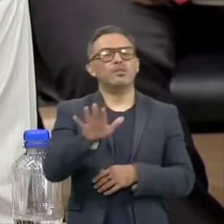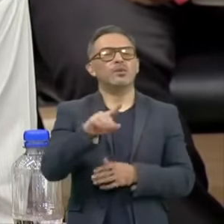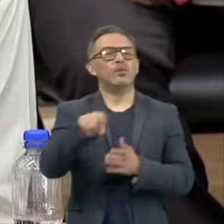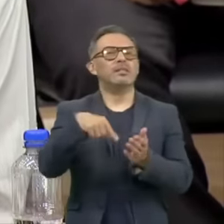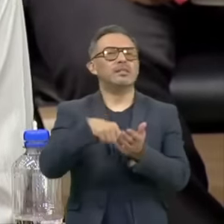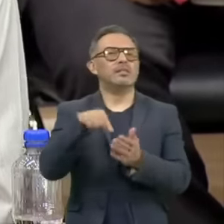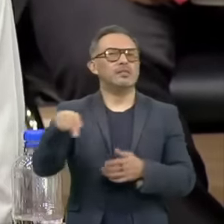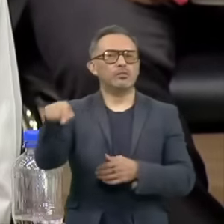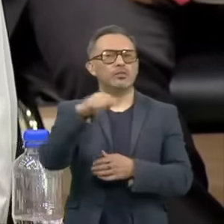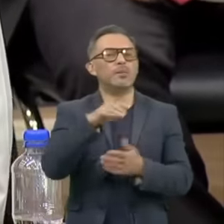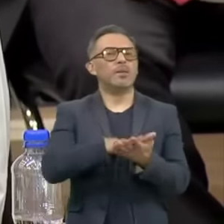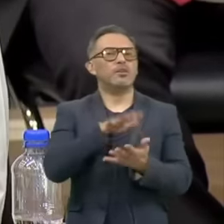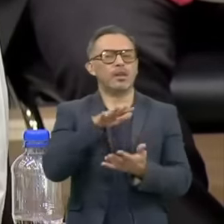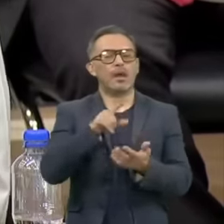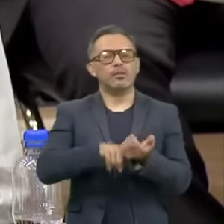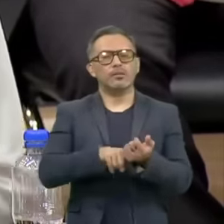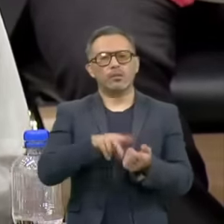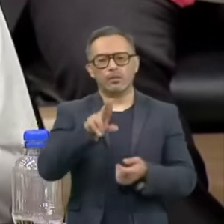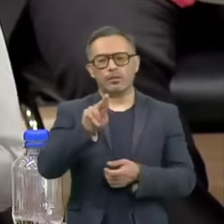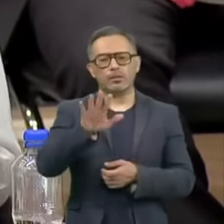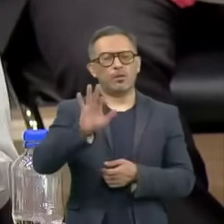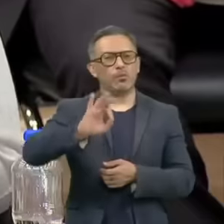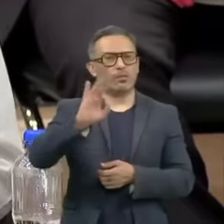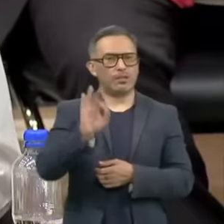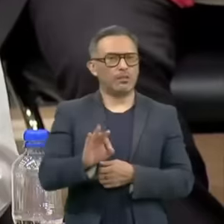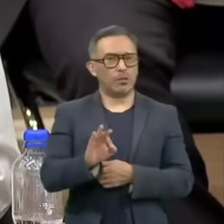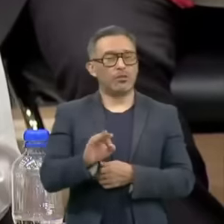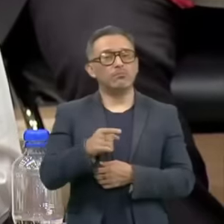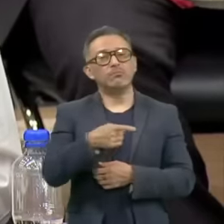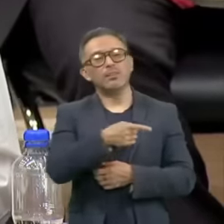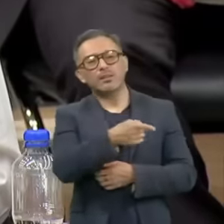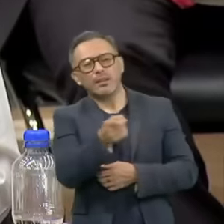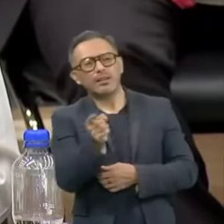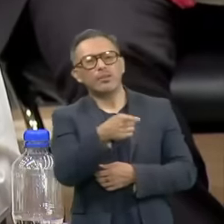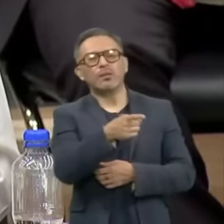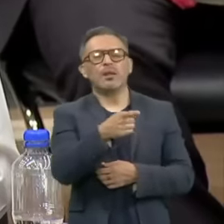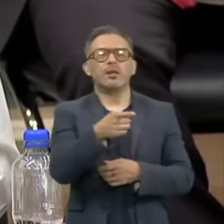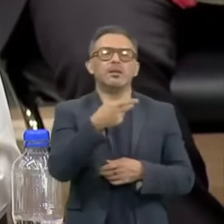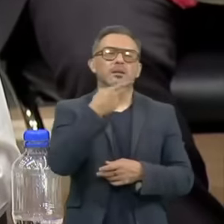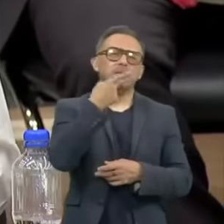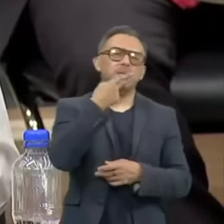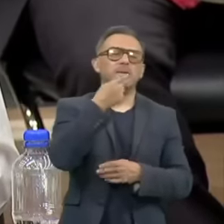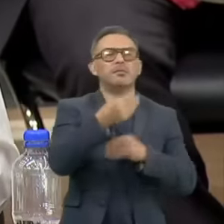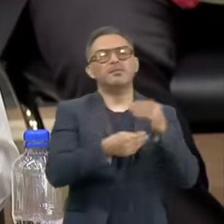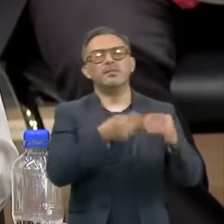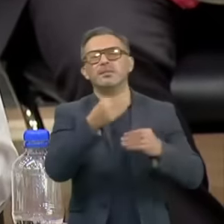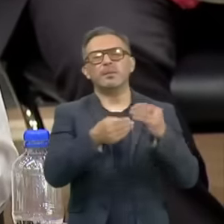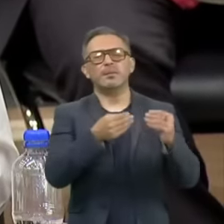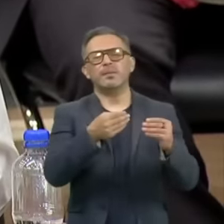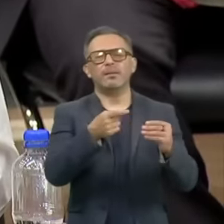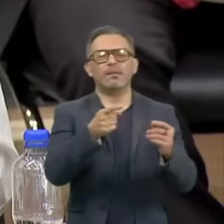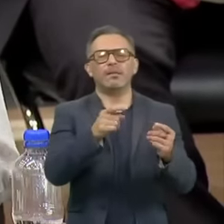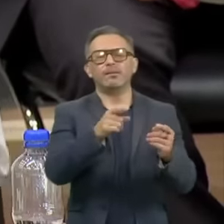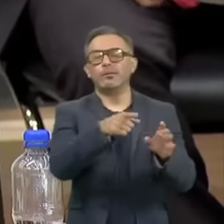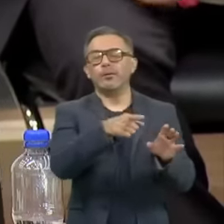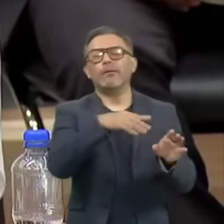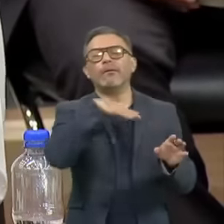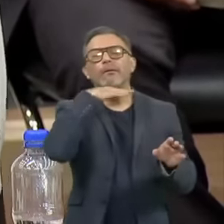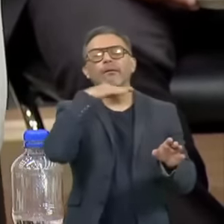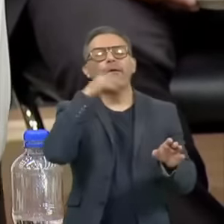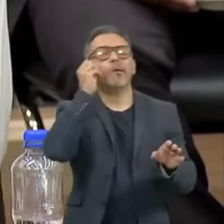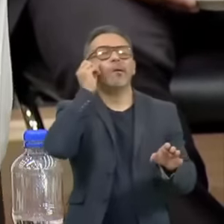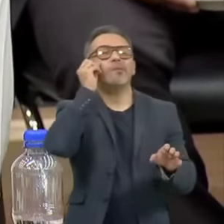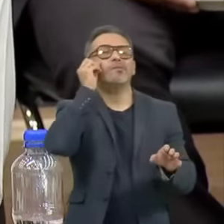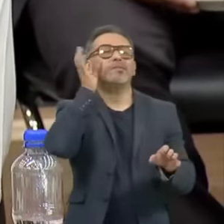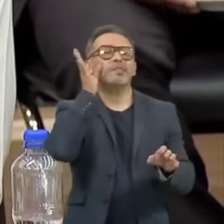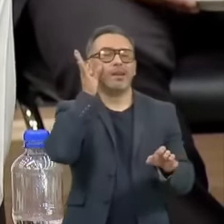de mayoría, el 85%. Y quienes aquí debaten pierden de vista el pequeño detalle que la